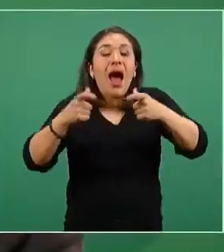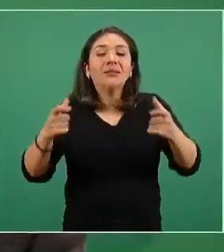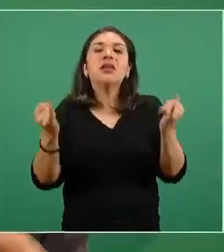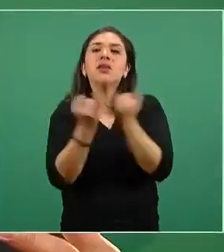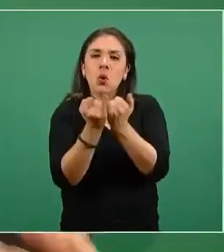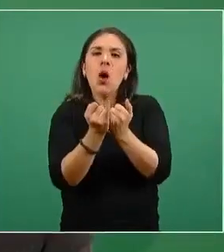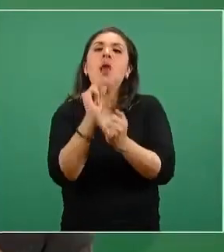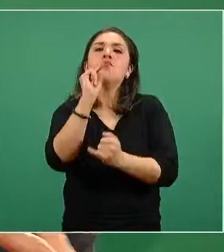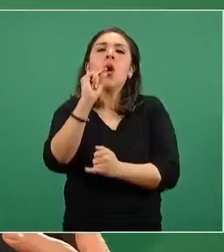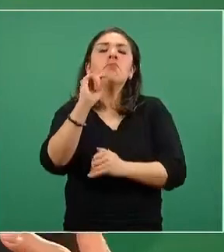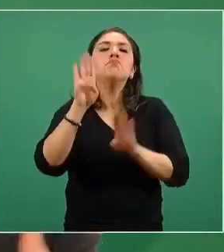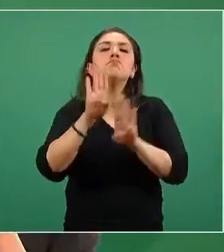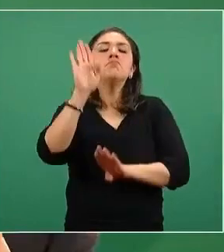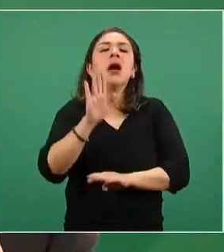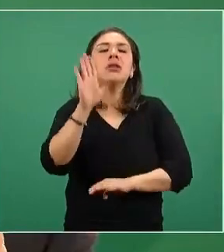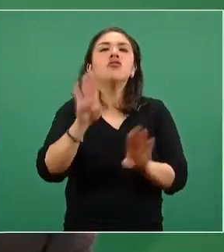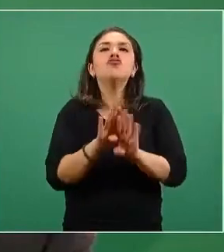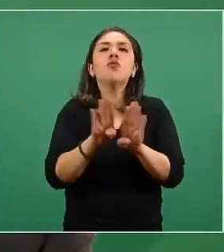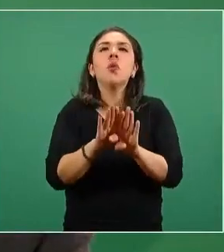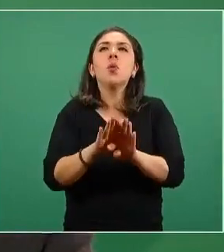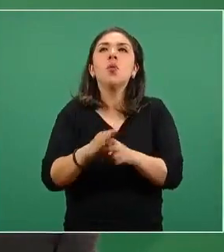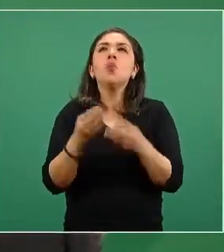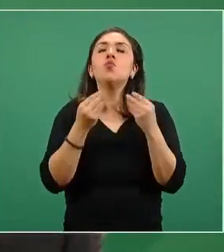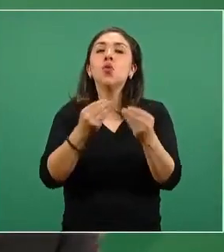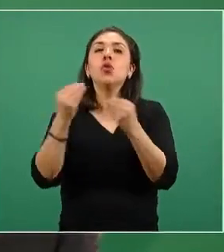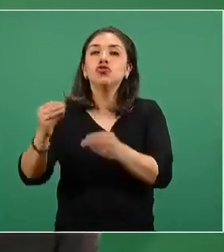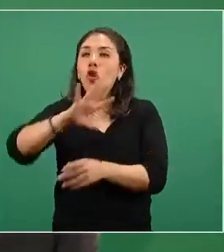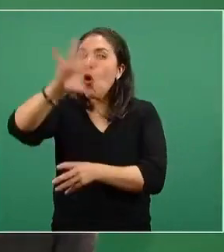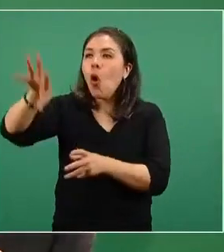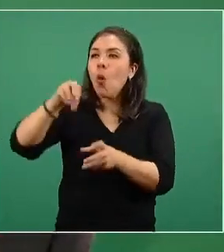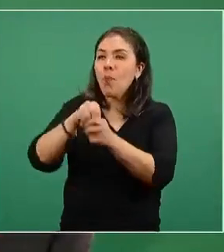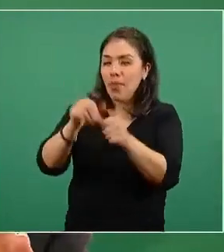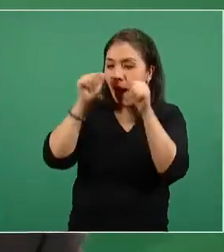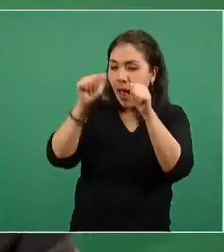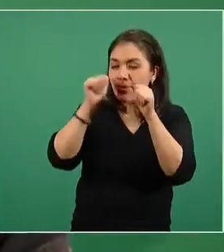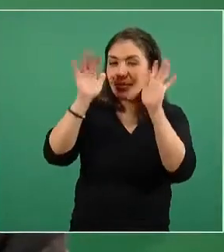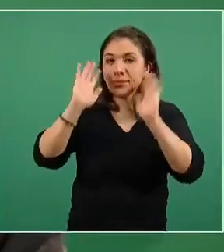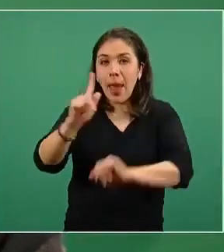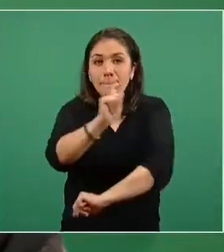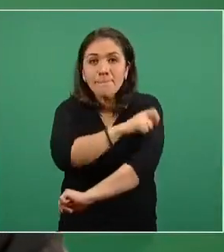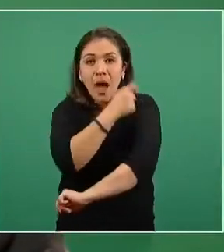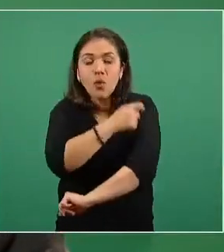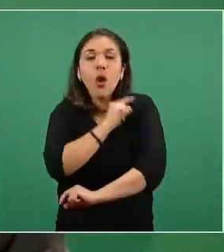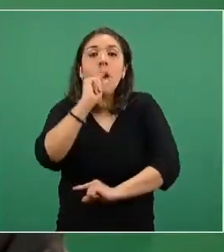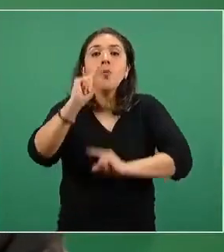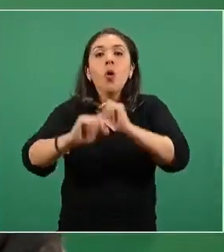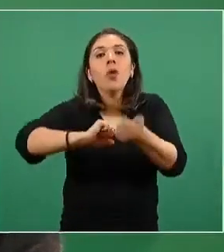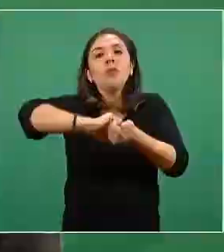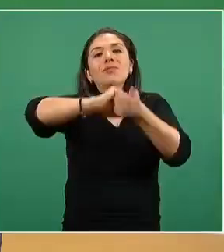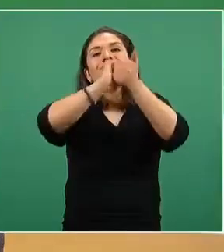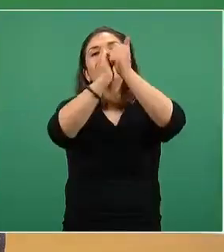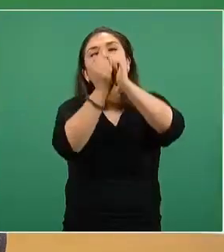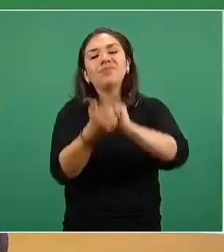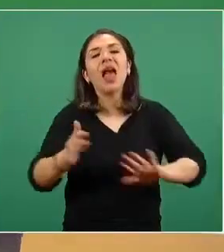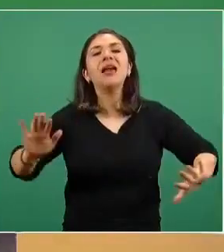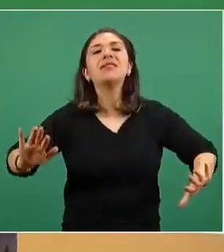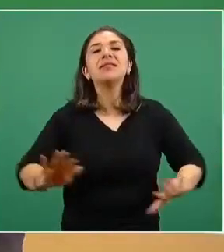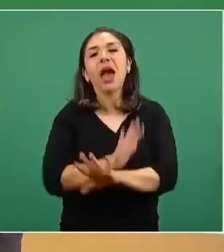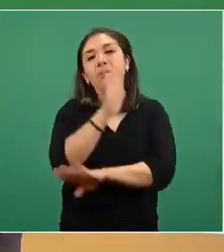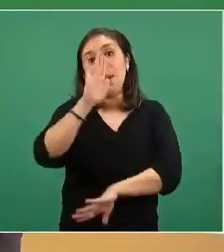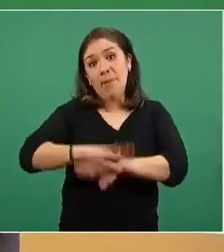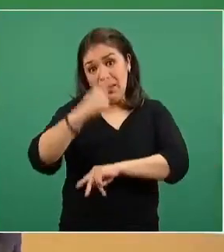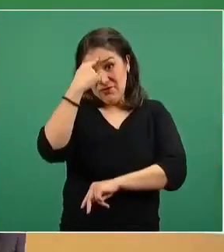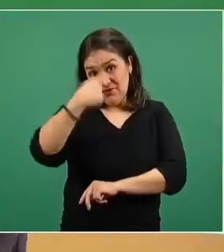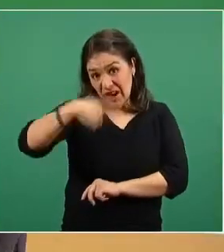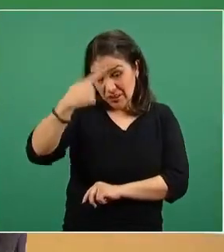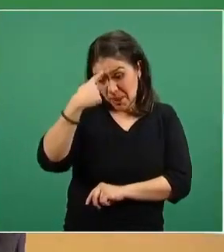en donde, por la magnitud de cobertura, cambiará la facilidad con la que se transmite